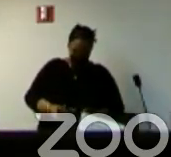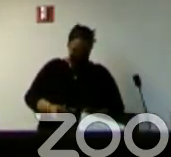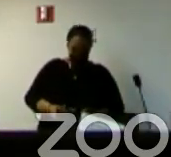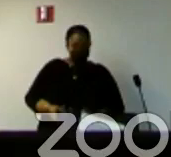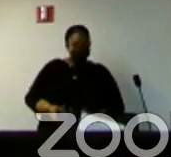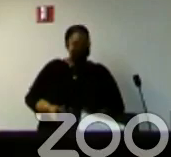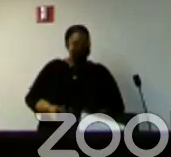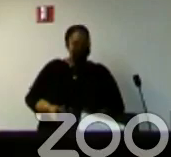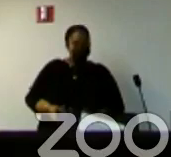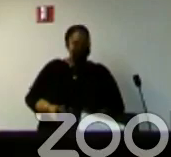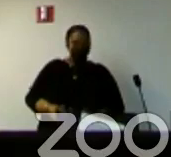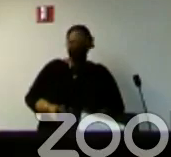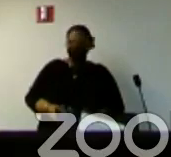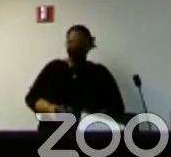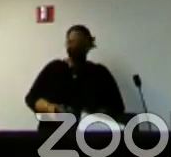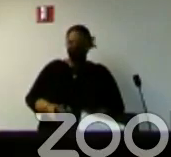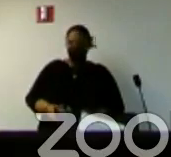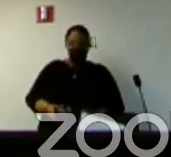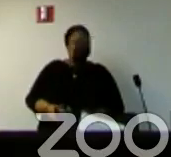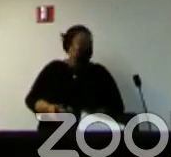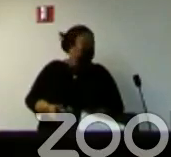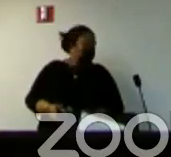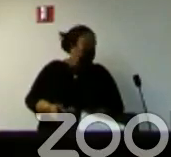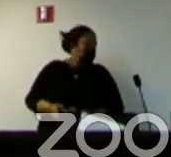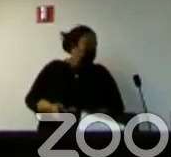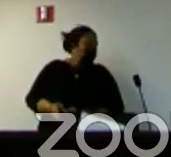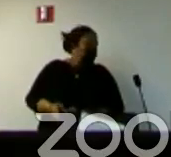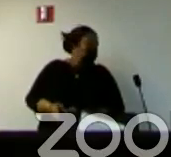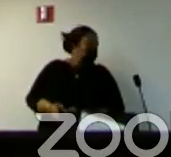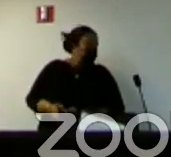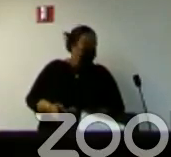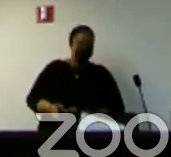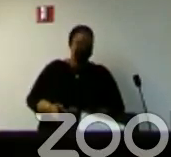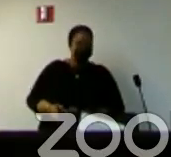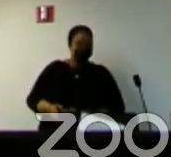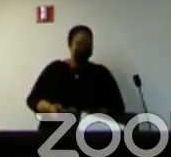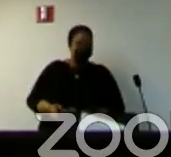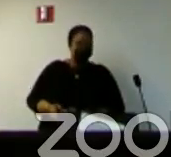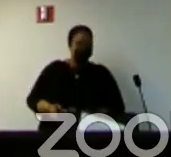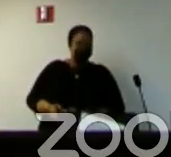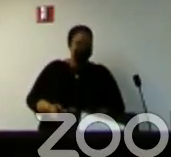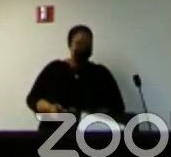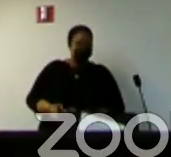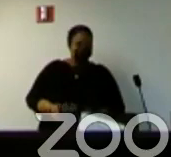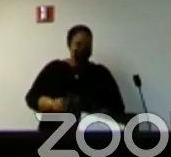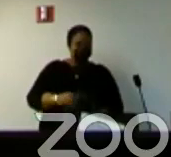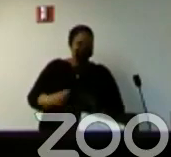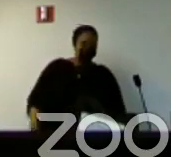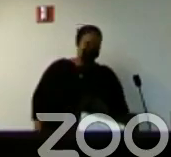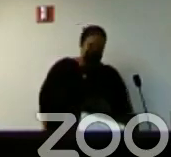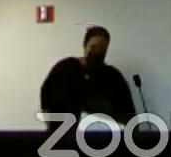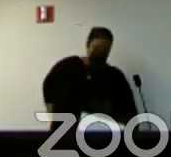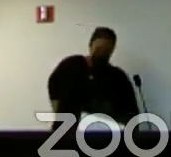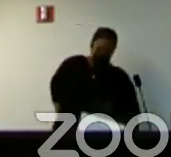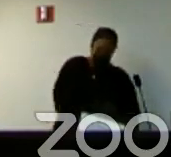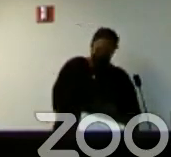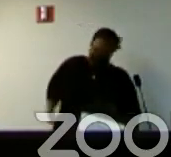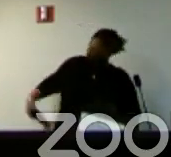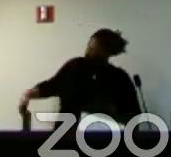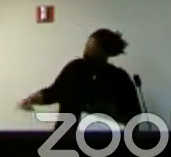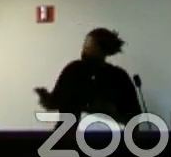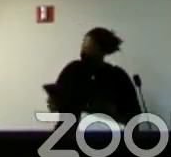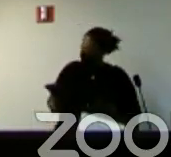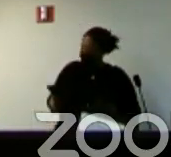ahora mismo. En esa unidad teníamos una evaluación que había hecho el manufacturero, donde nos